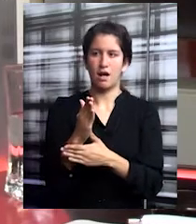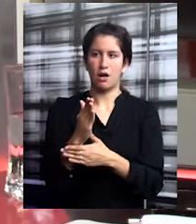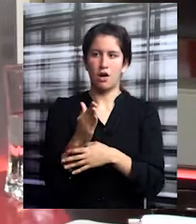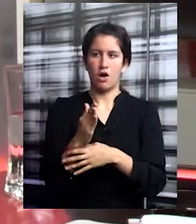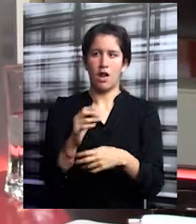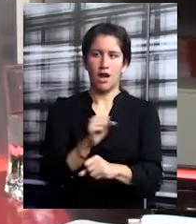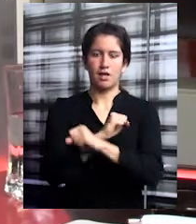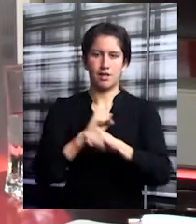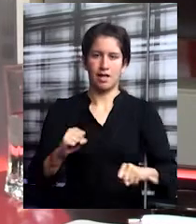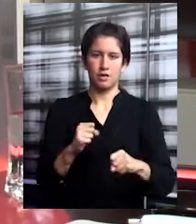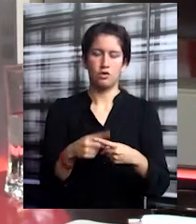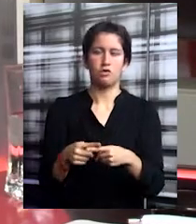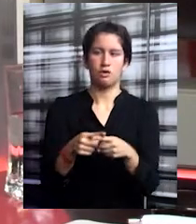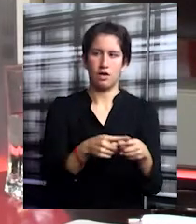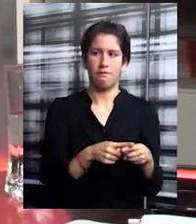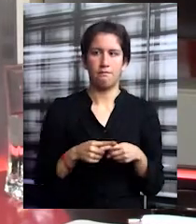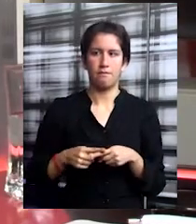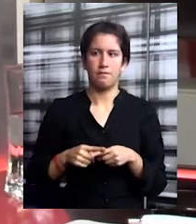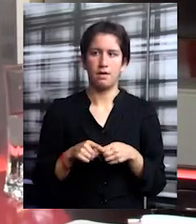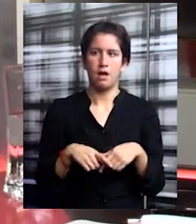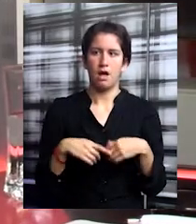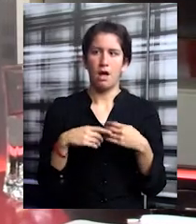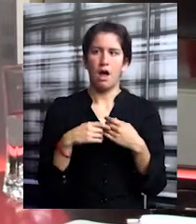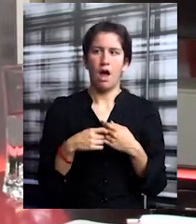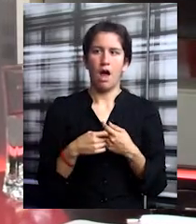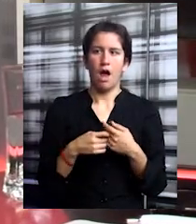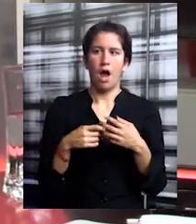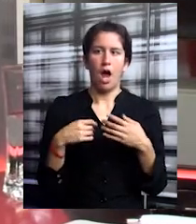el estallido. ¿A través de qué? De generar la posibilidad de